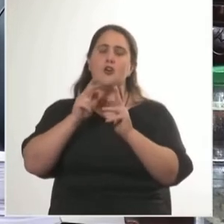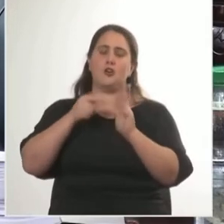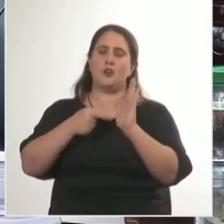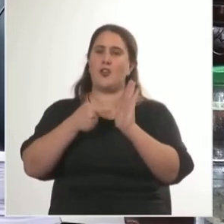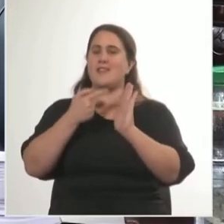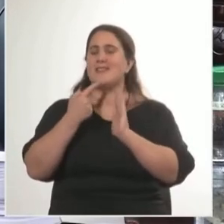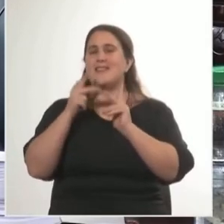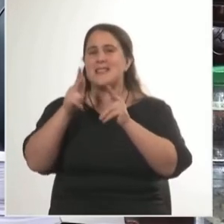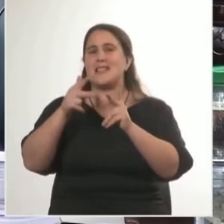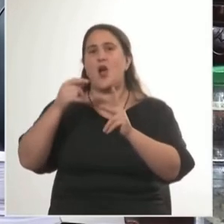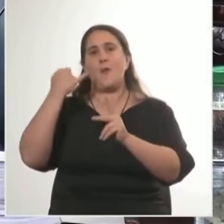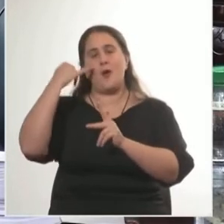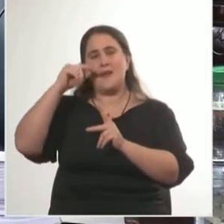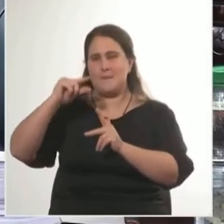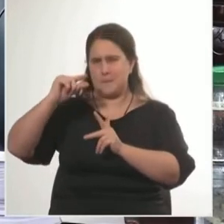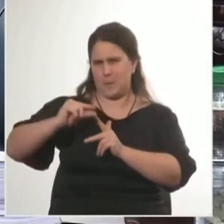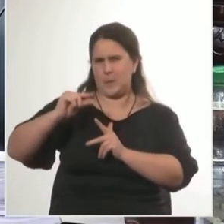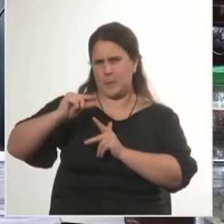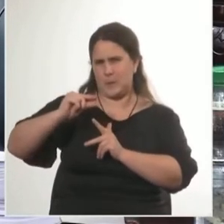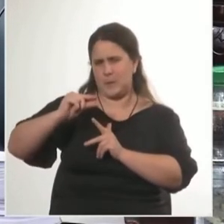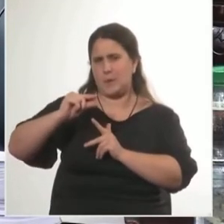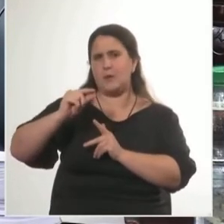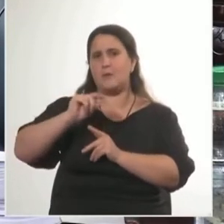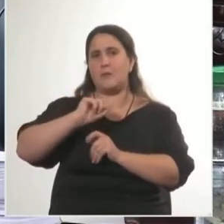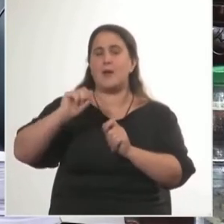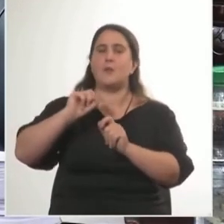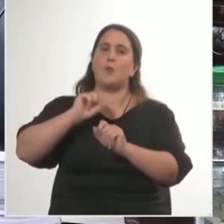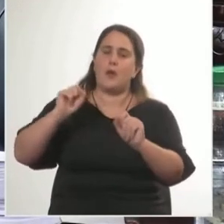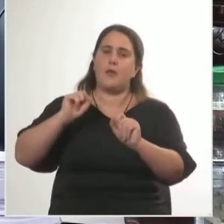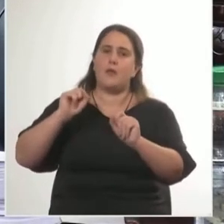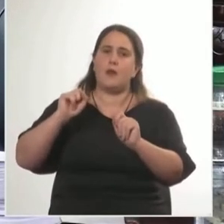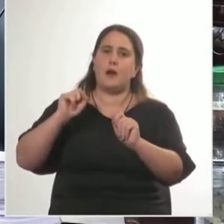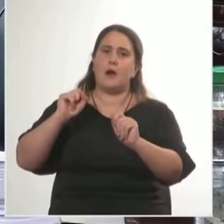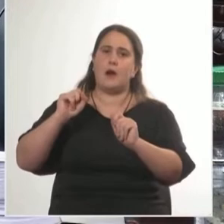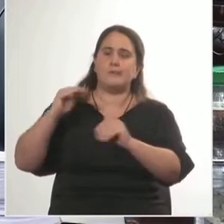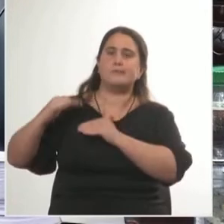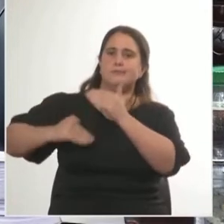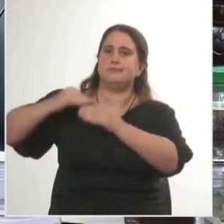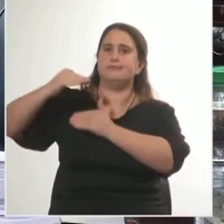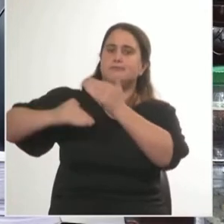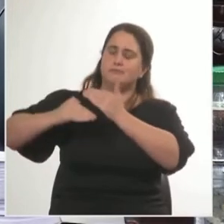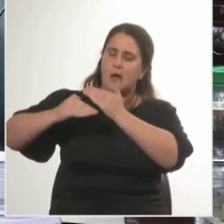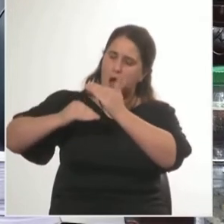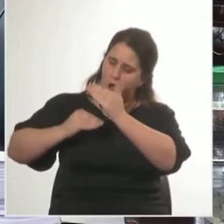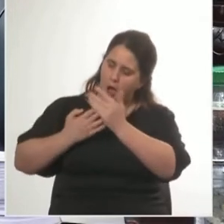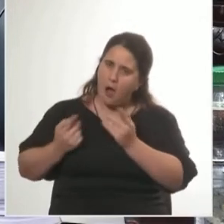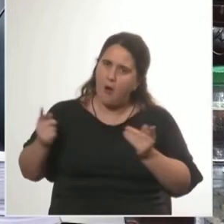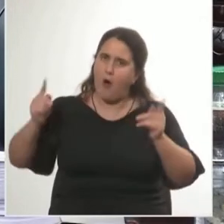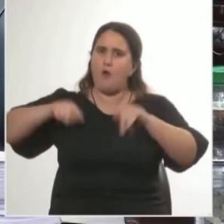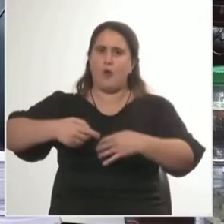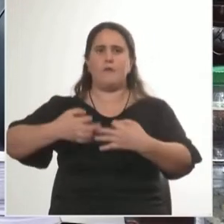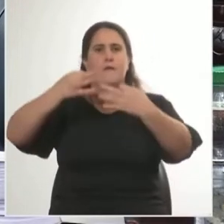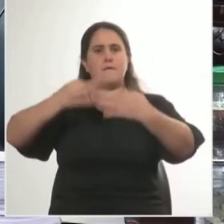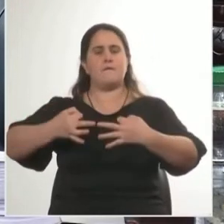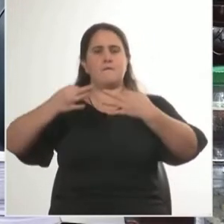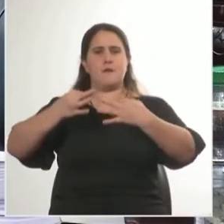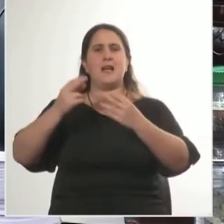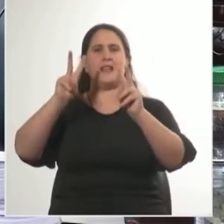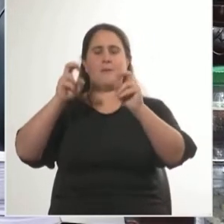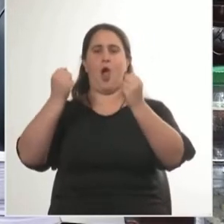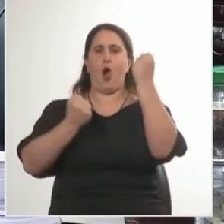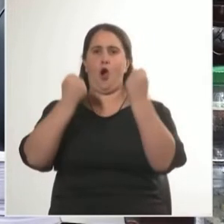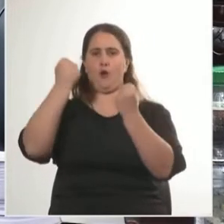fijaba una tasa de interés baja para no entorpecer procesos de recuperación en el terreno